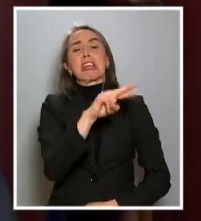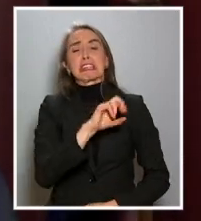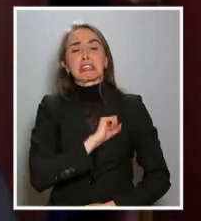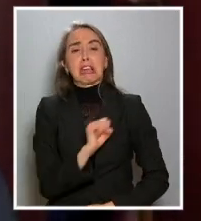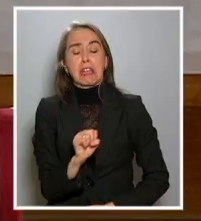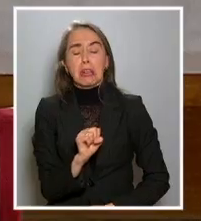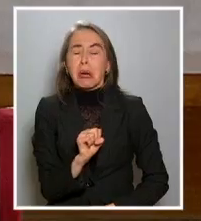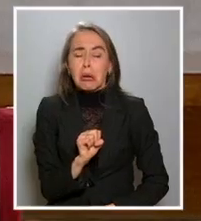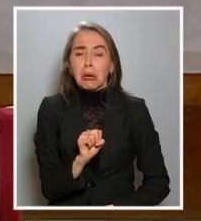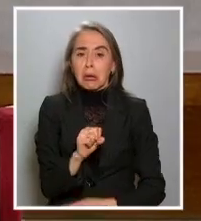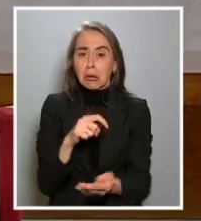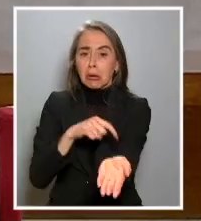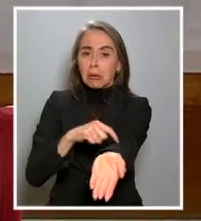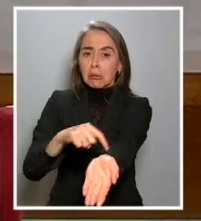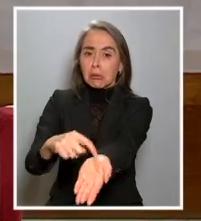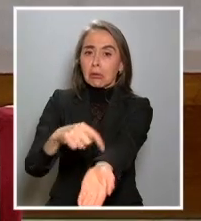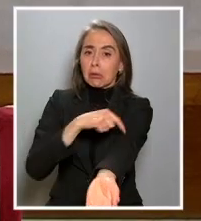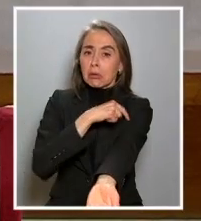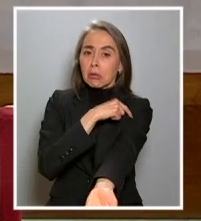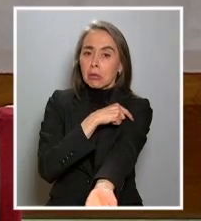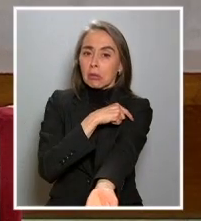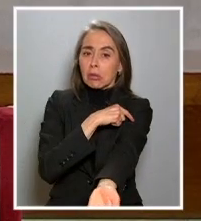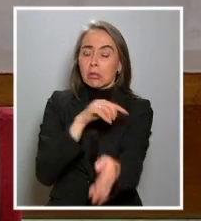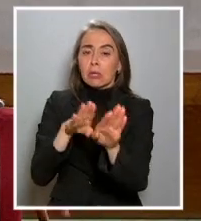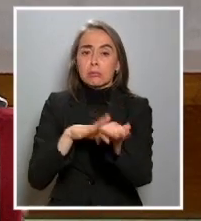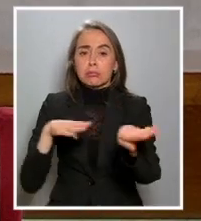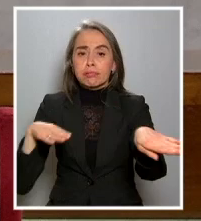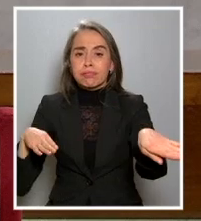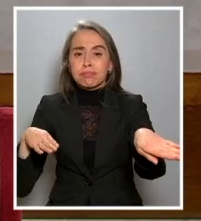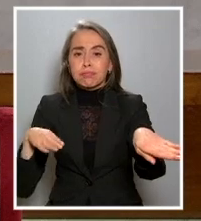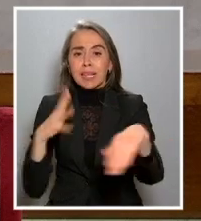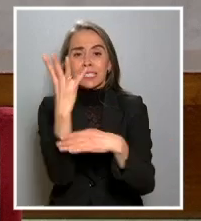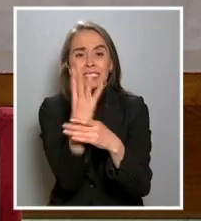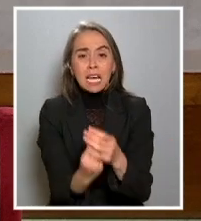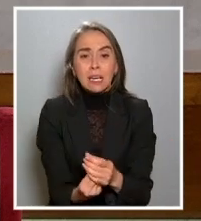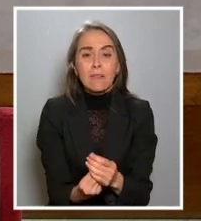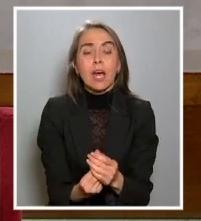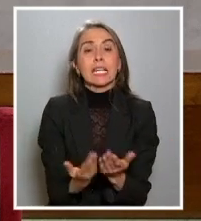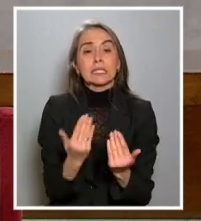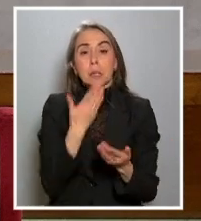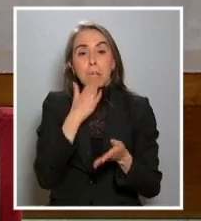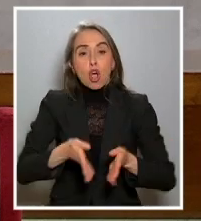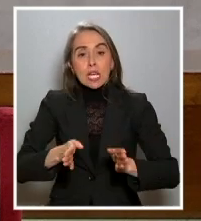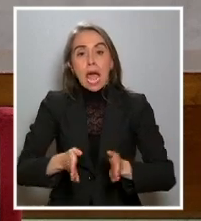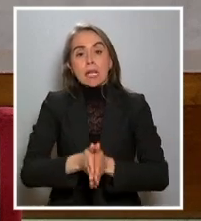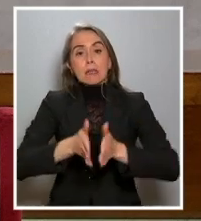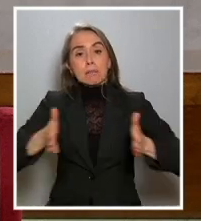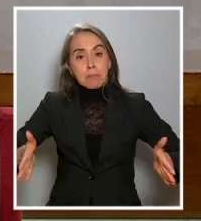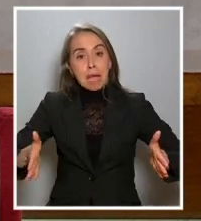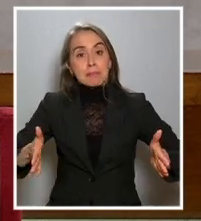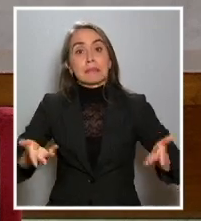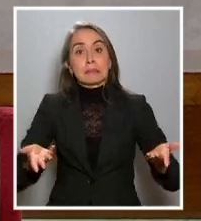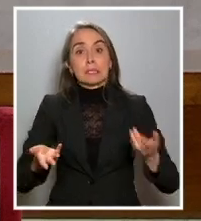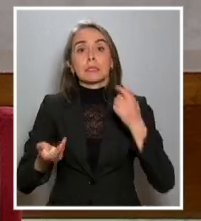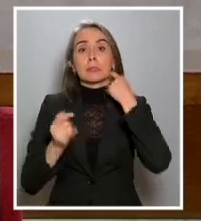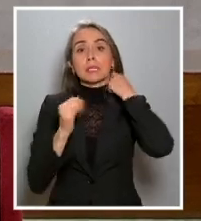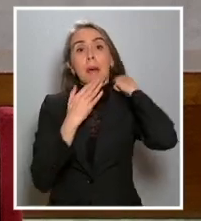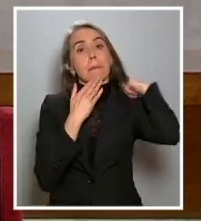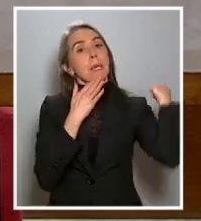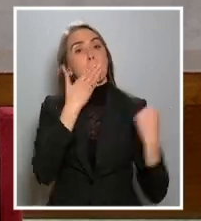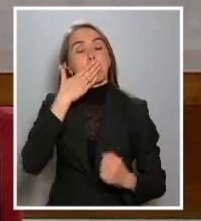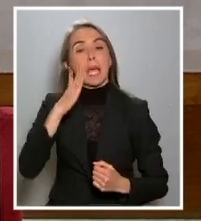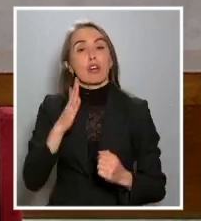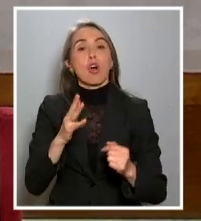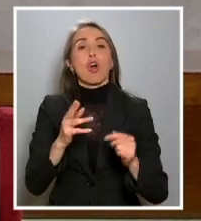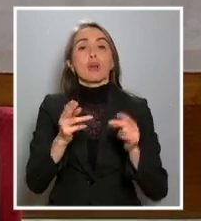Santiago. Para poder terminar con esos tacos tenemos que mejorar la infraestructura pública, pero por sobre todo tenemos que mejorar